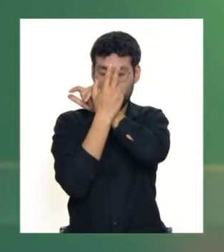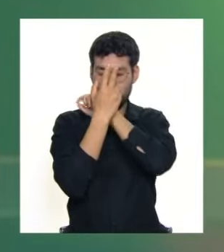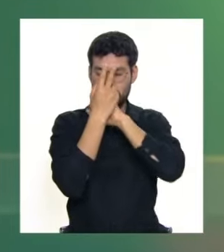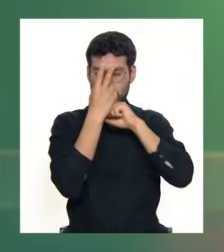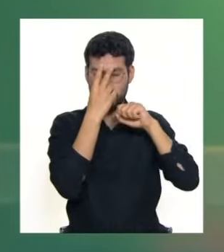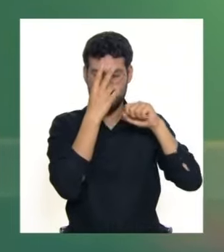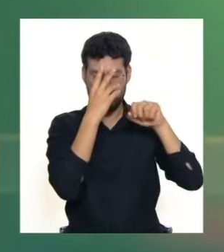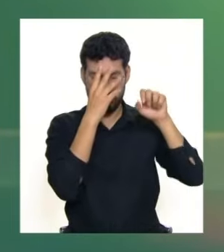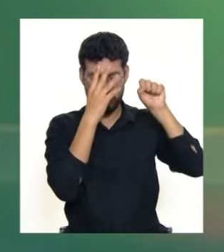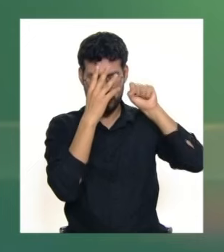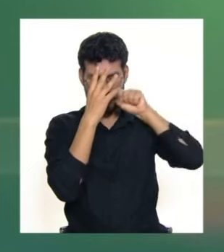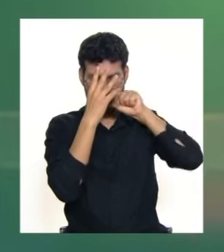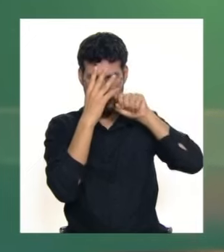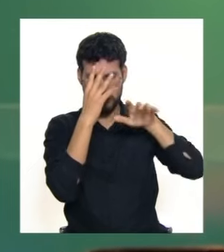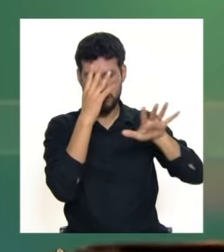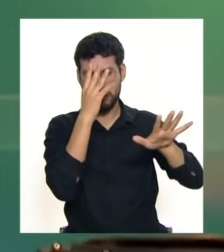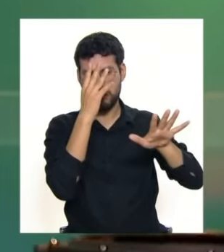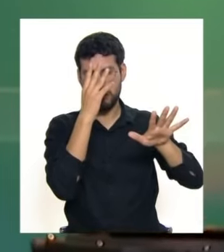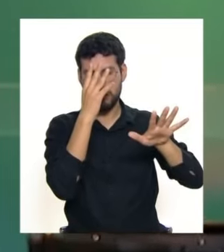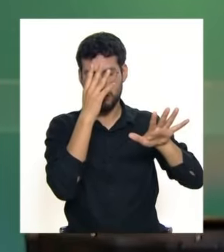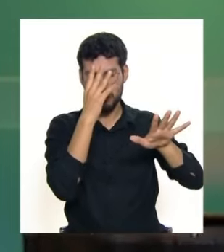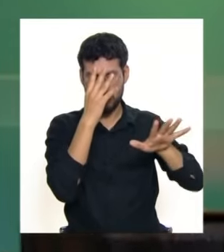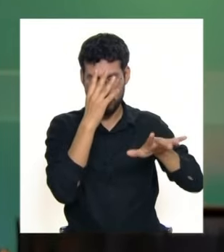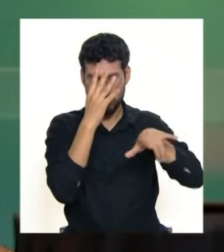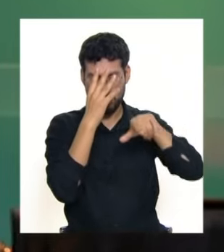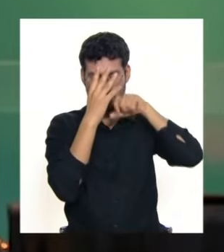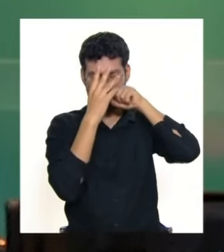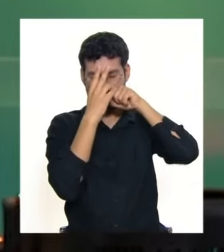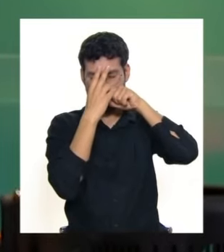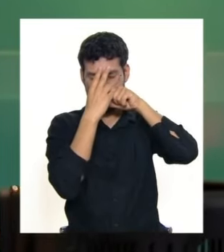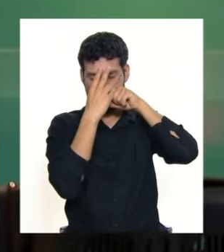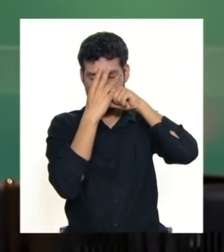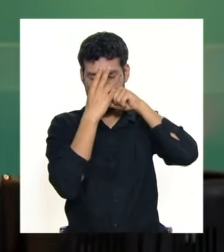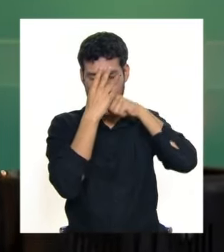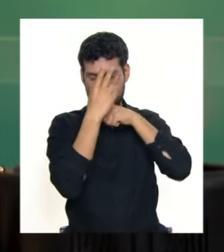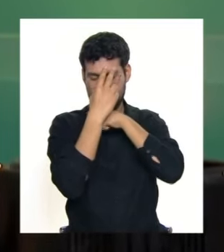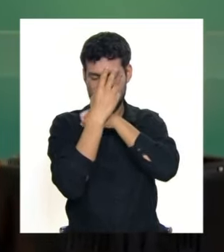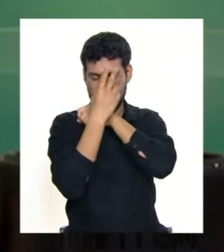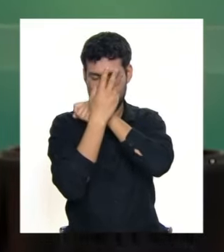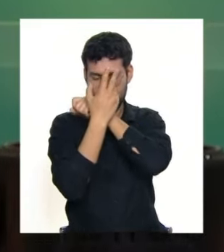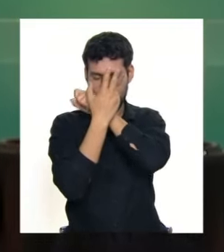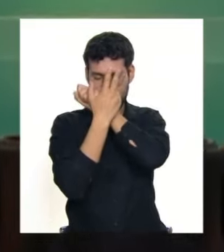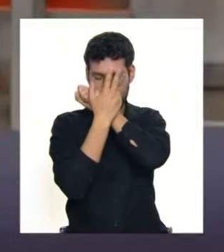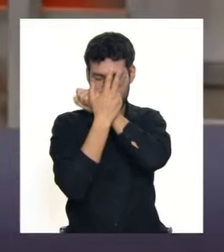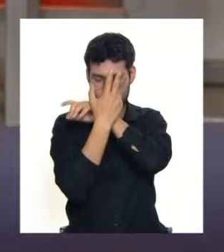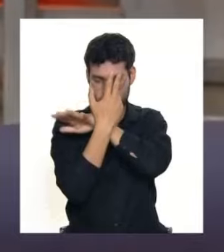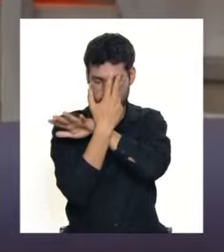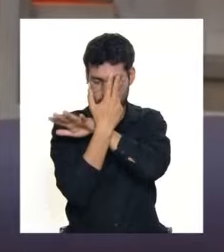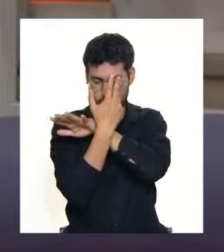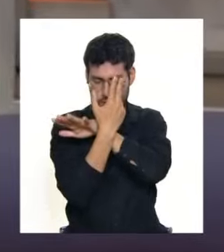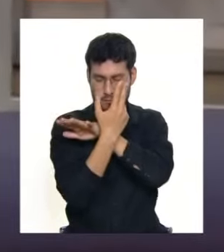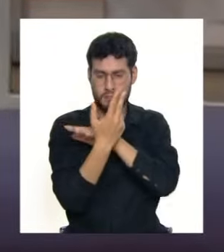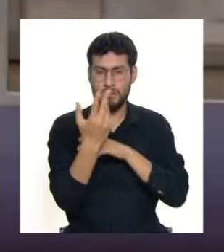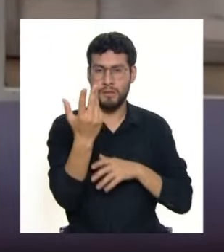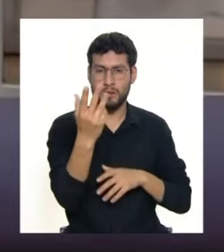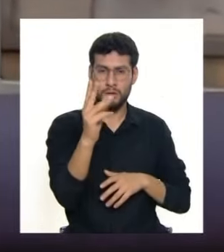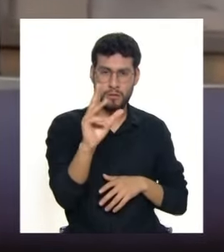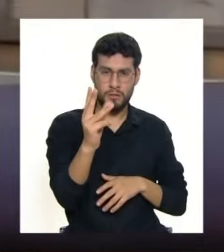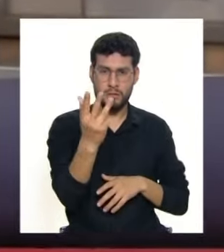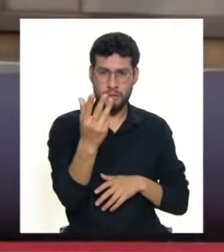exhalo izquierda, inhalo izquierda y exhalo derecha.